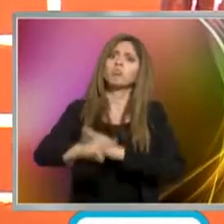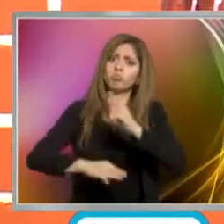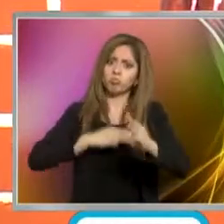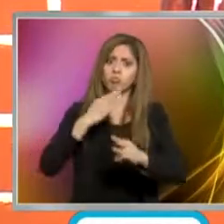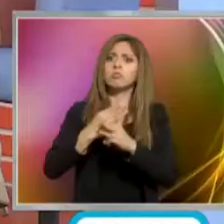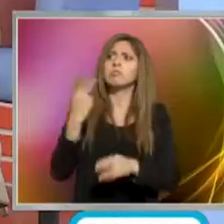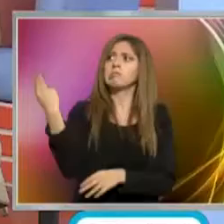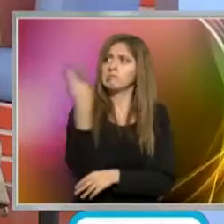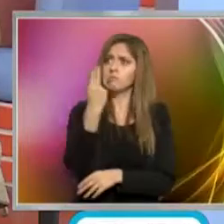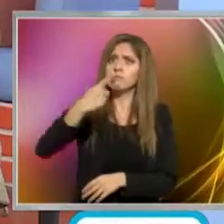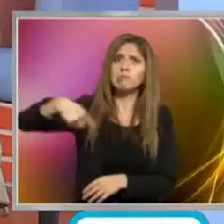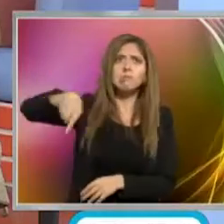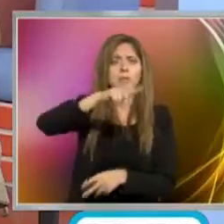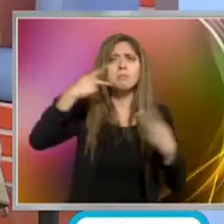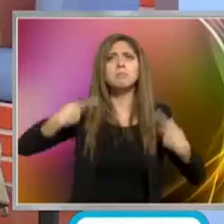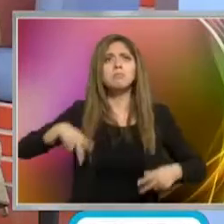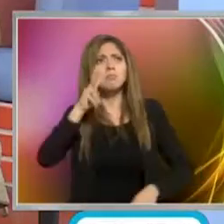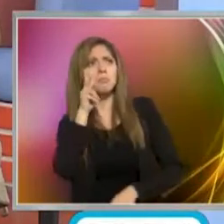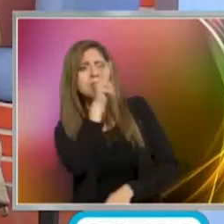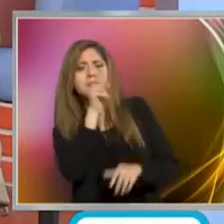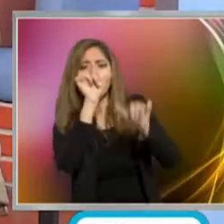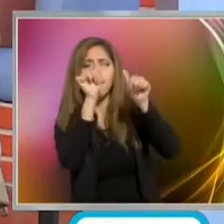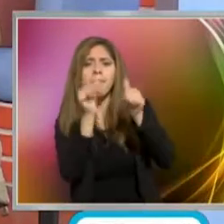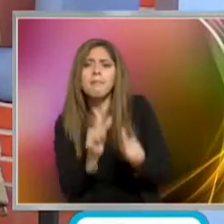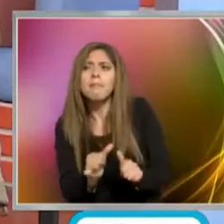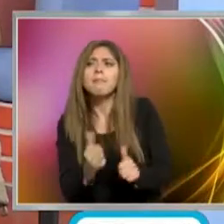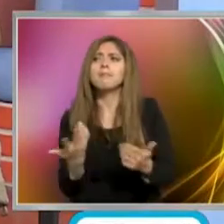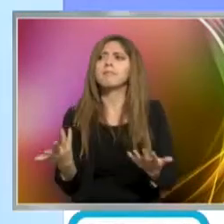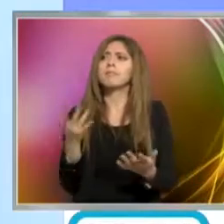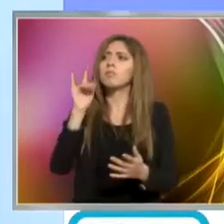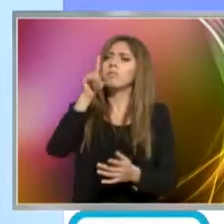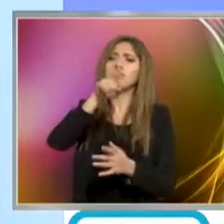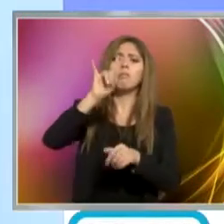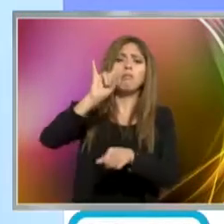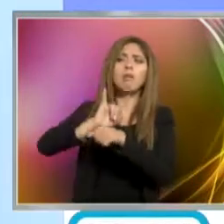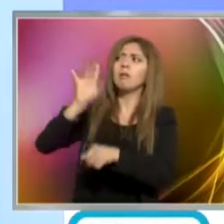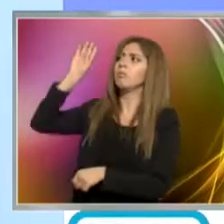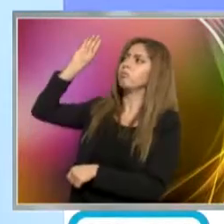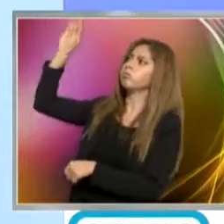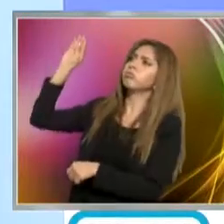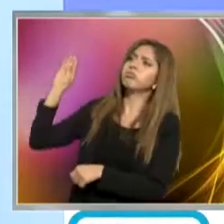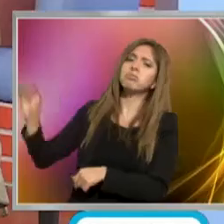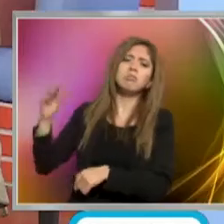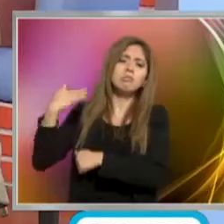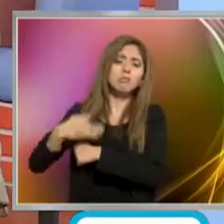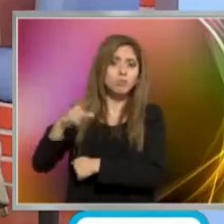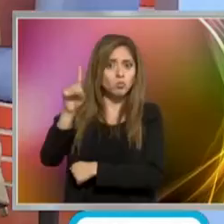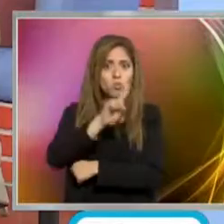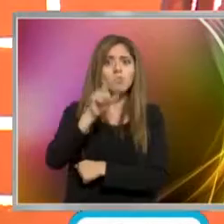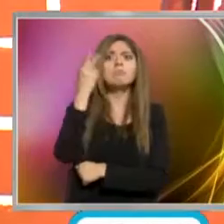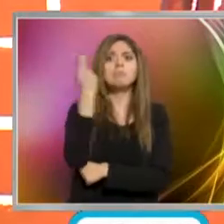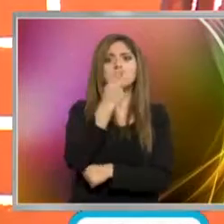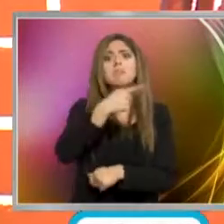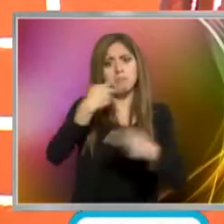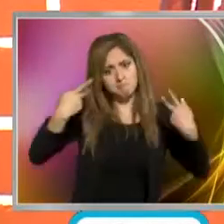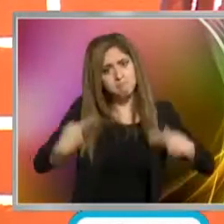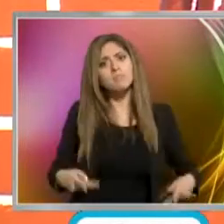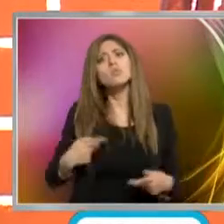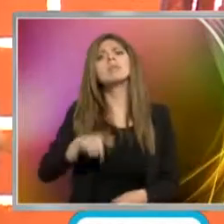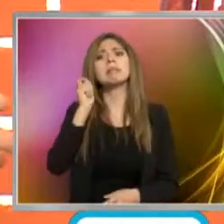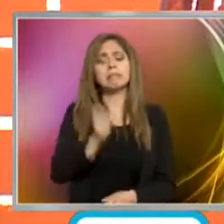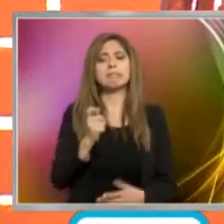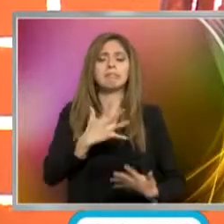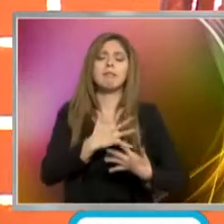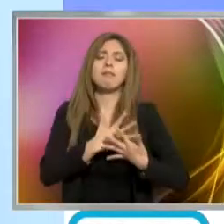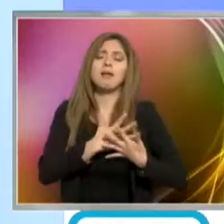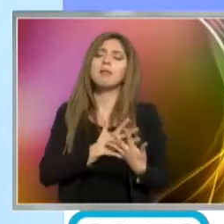el arte de otra manera, no nada más como... Claro. Decorativo, ornamental. No. Sí. Aquí necesitamos gente, el mundo necesita gente que ama lo que hace,